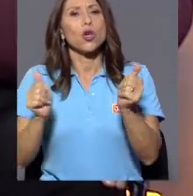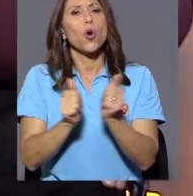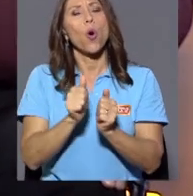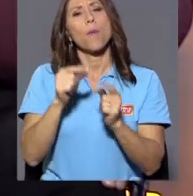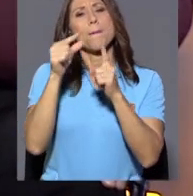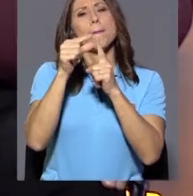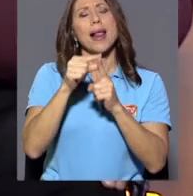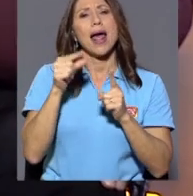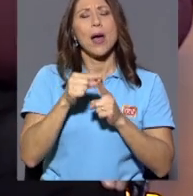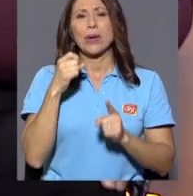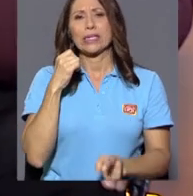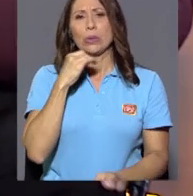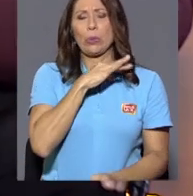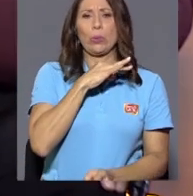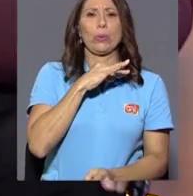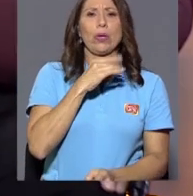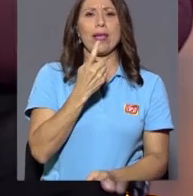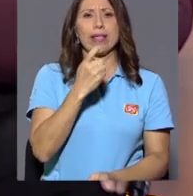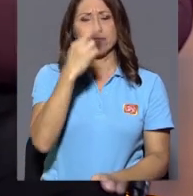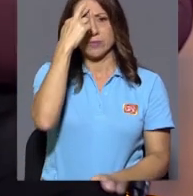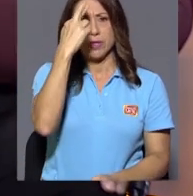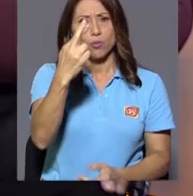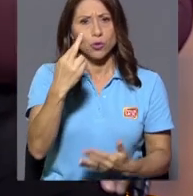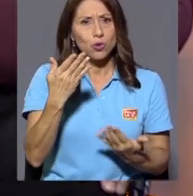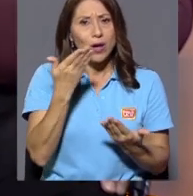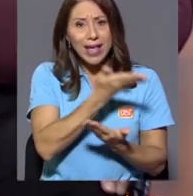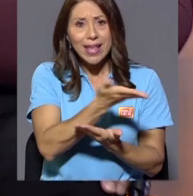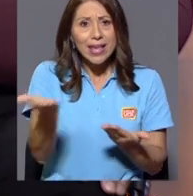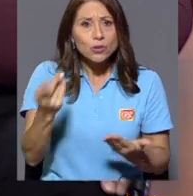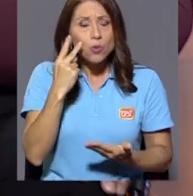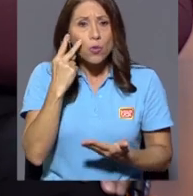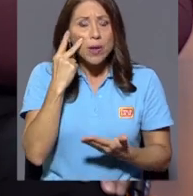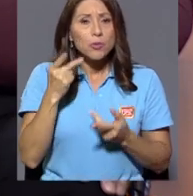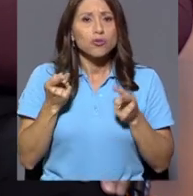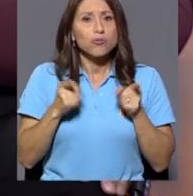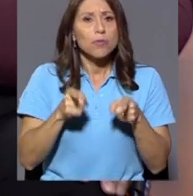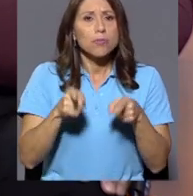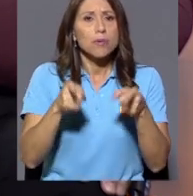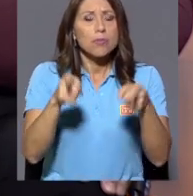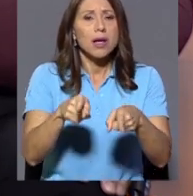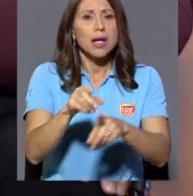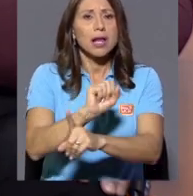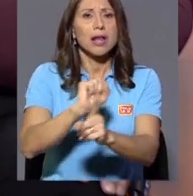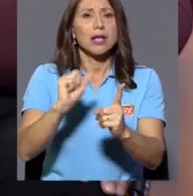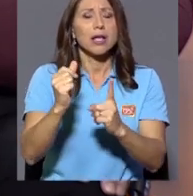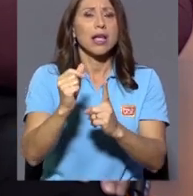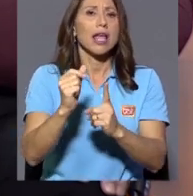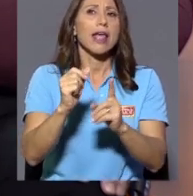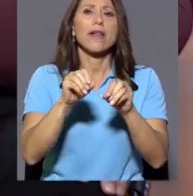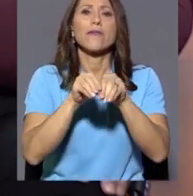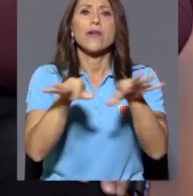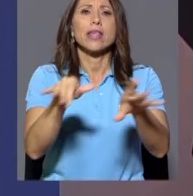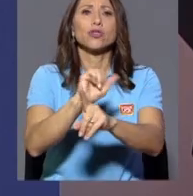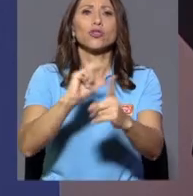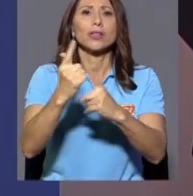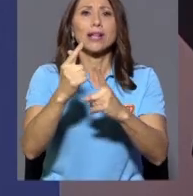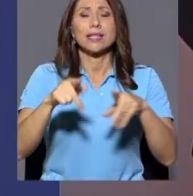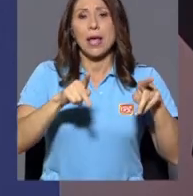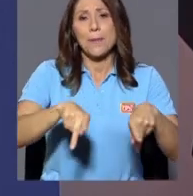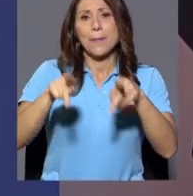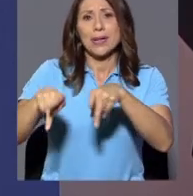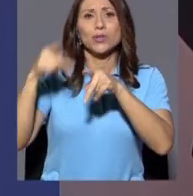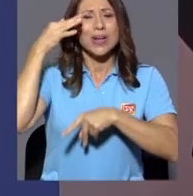e irrespetuoso que don néstor es algo que te encontramos en las prácticas cotidianas en redes sociales donde las personas